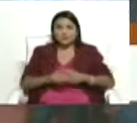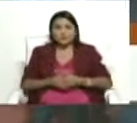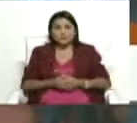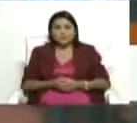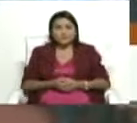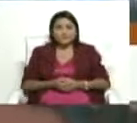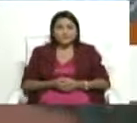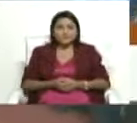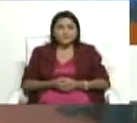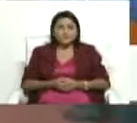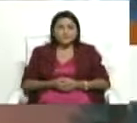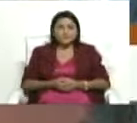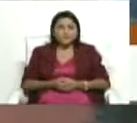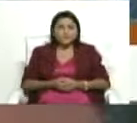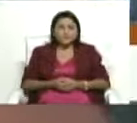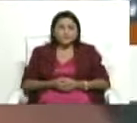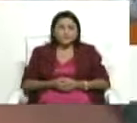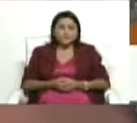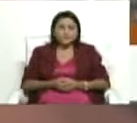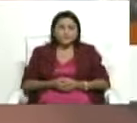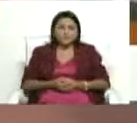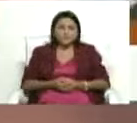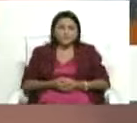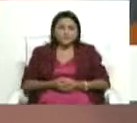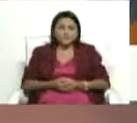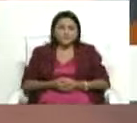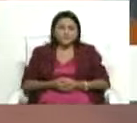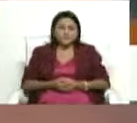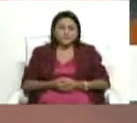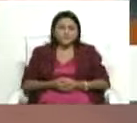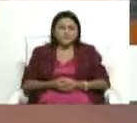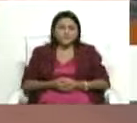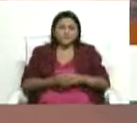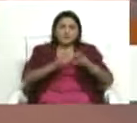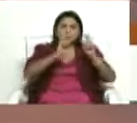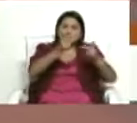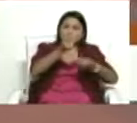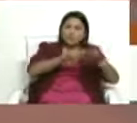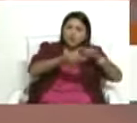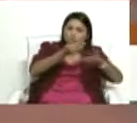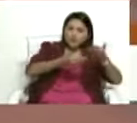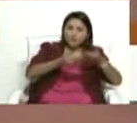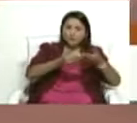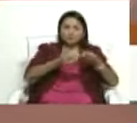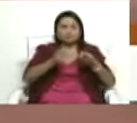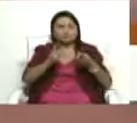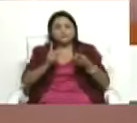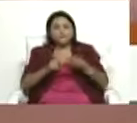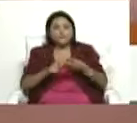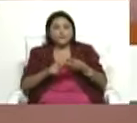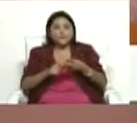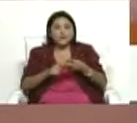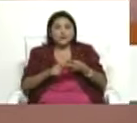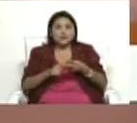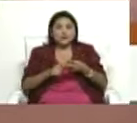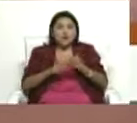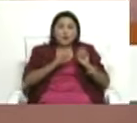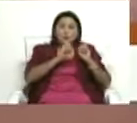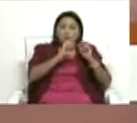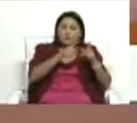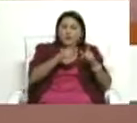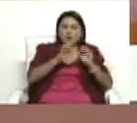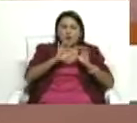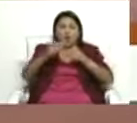presidencial, sino que muy por el contrario, podamos seguir hablando de los temas económicos, de las amenazas, las